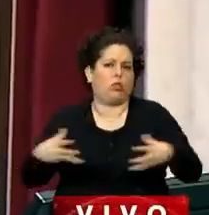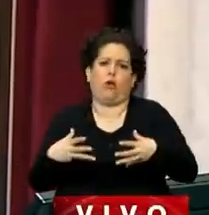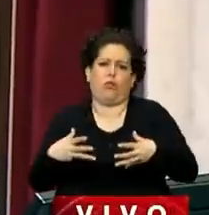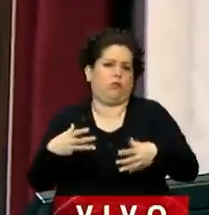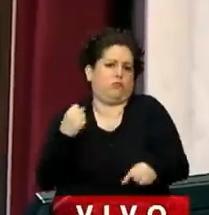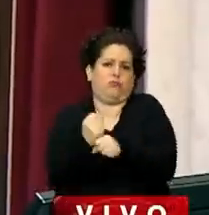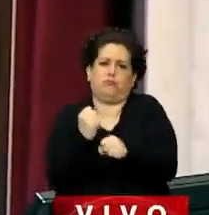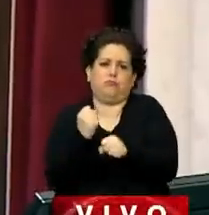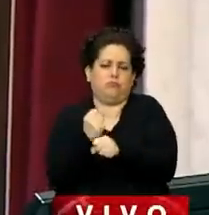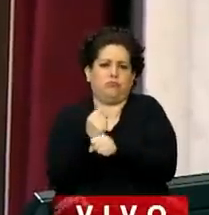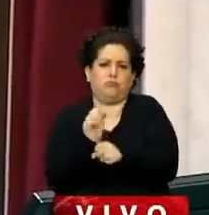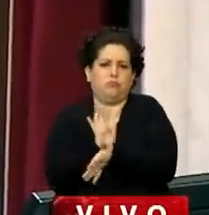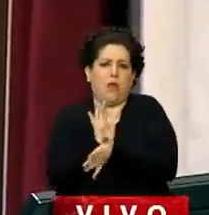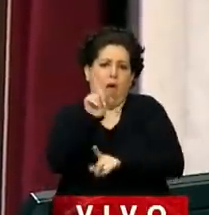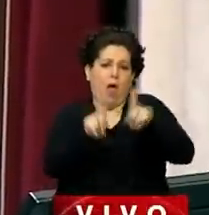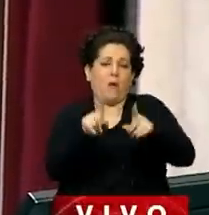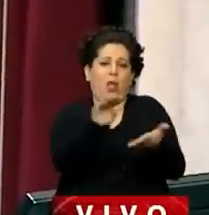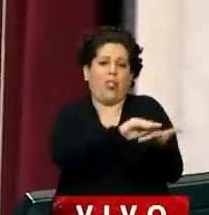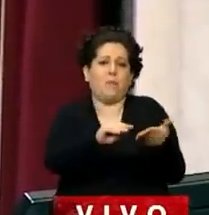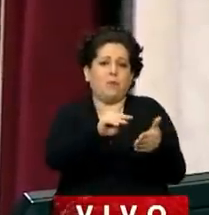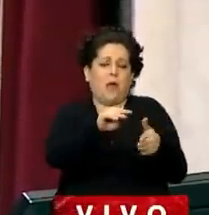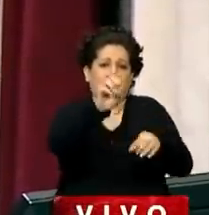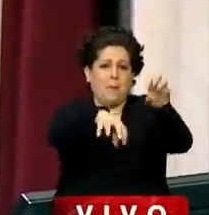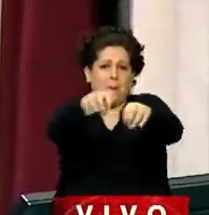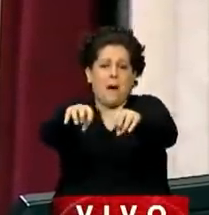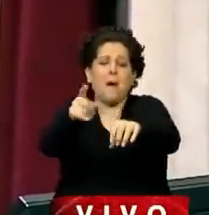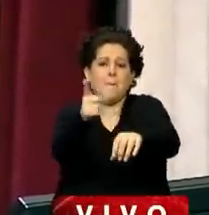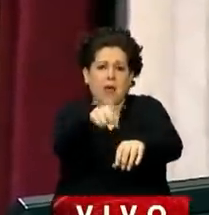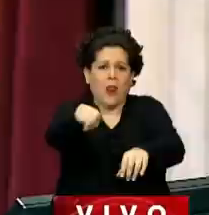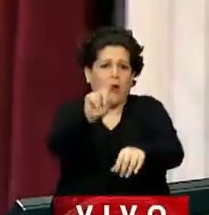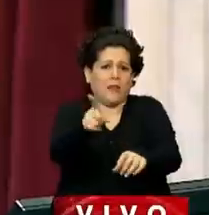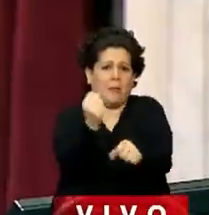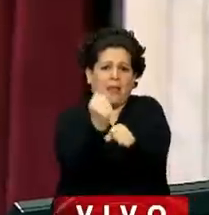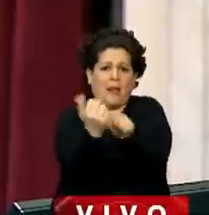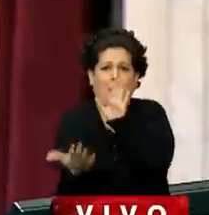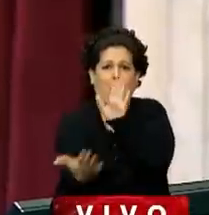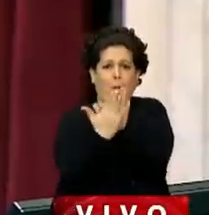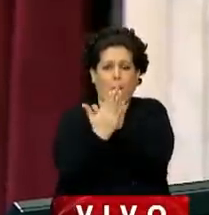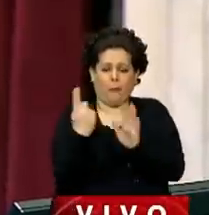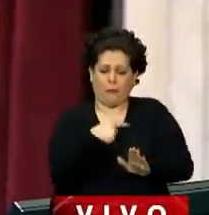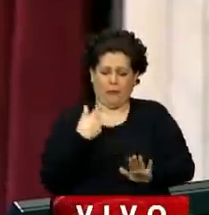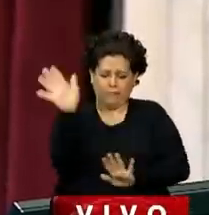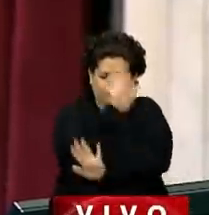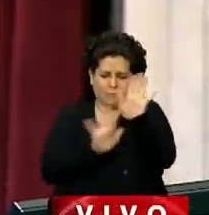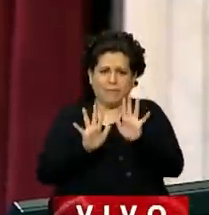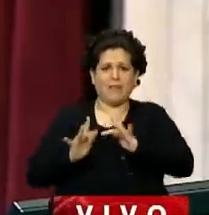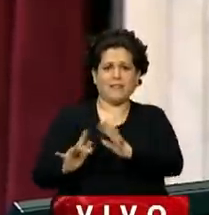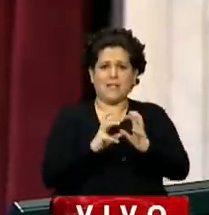que a lo mejor no se sientan acá, pero que trabajan en el armado de las sesiones.